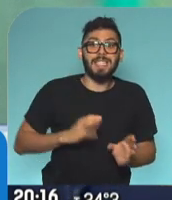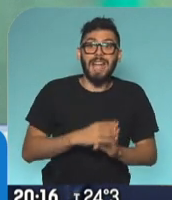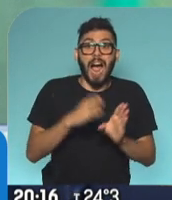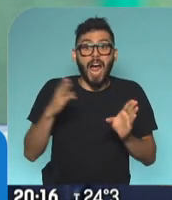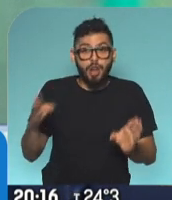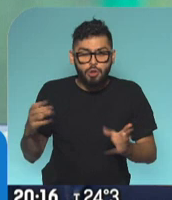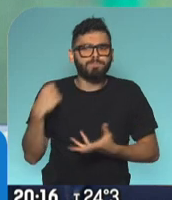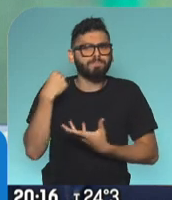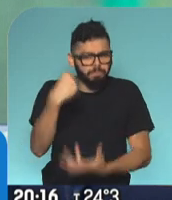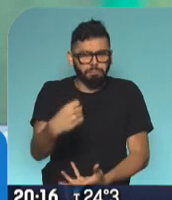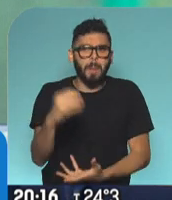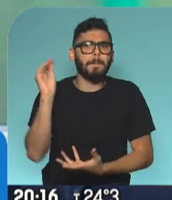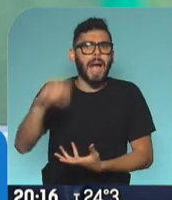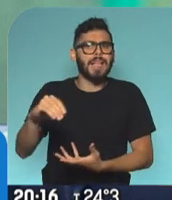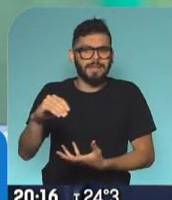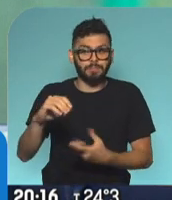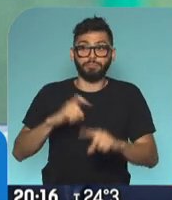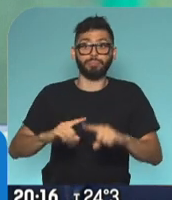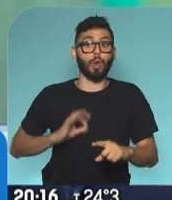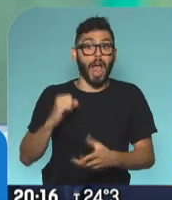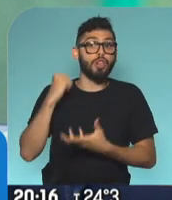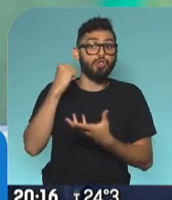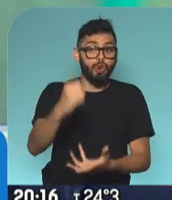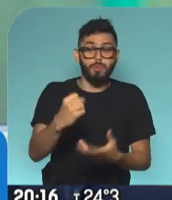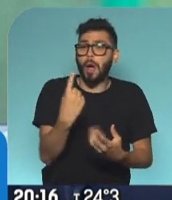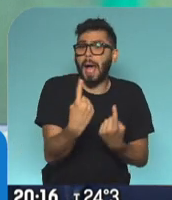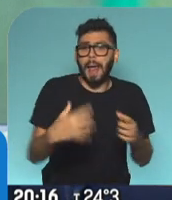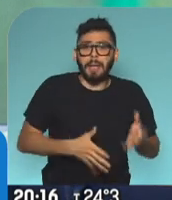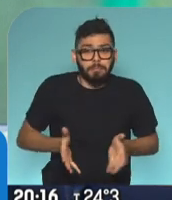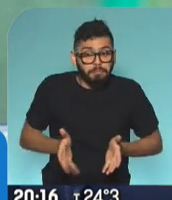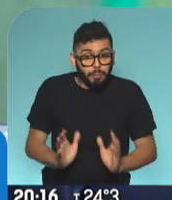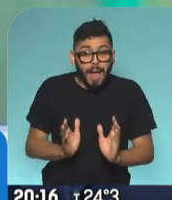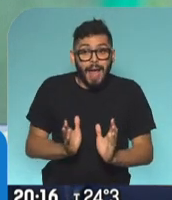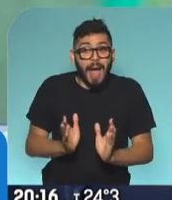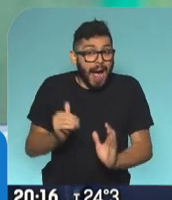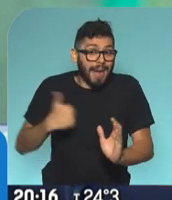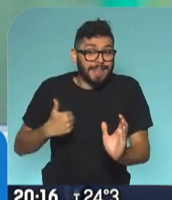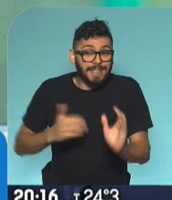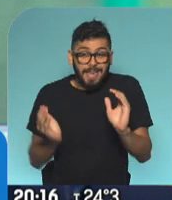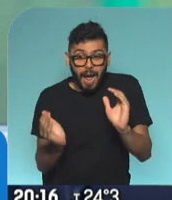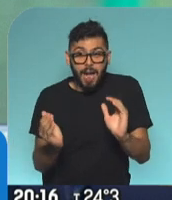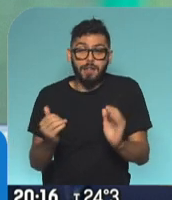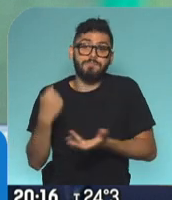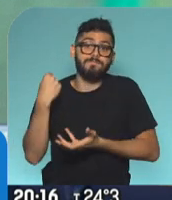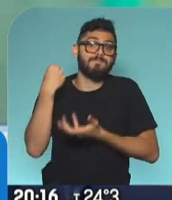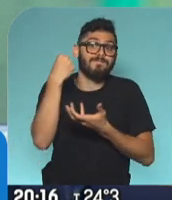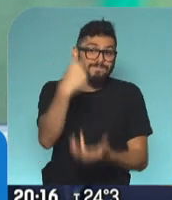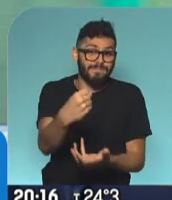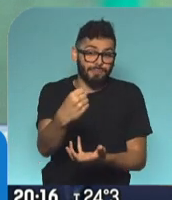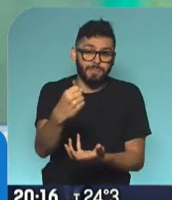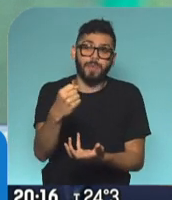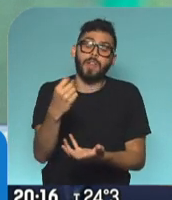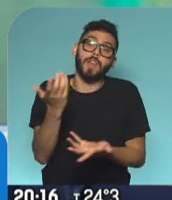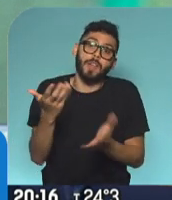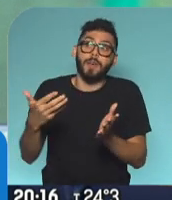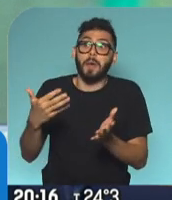una asignación universal más al año para cada uno de esos nueve sin en las que nazca y que tenga la asignación universal vale decir que